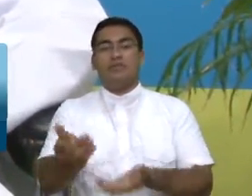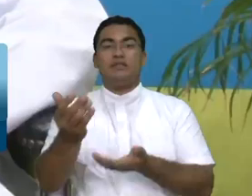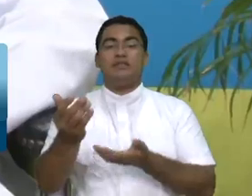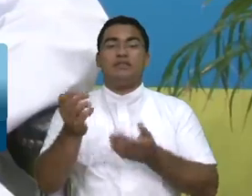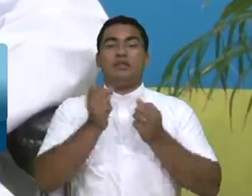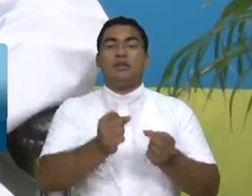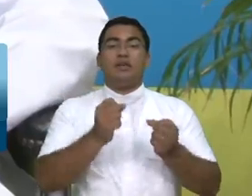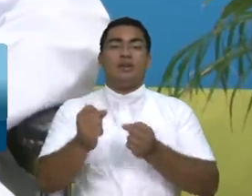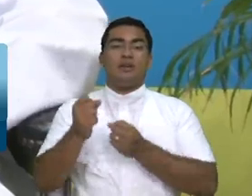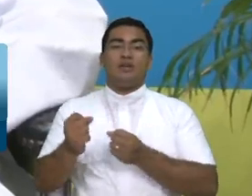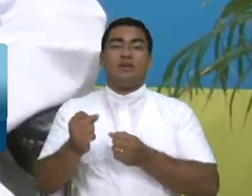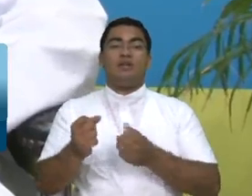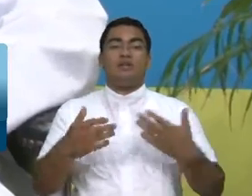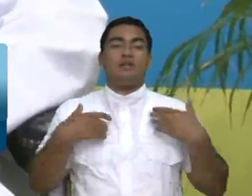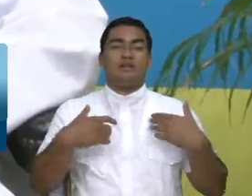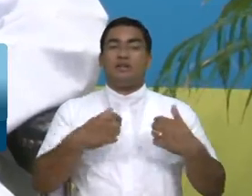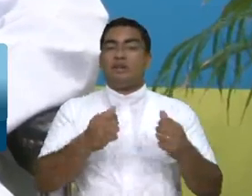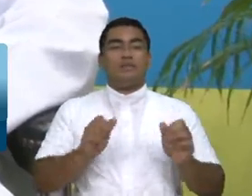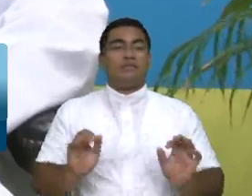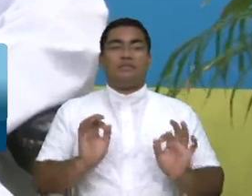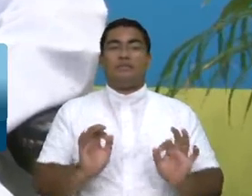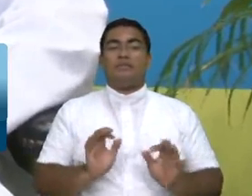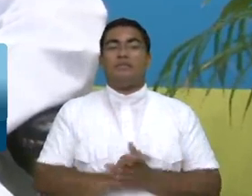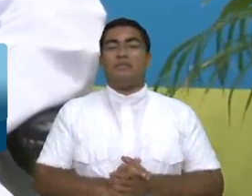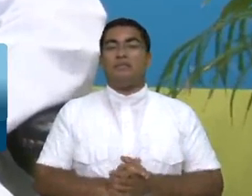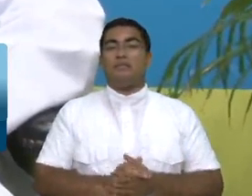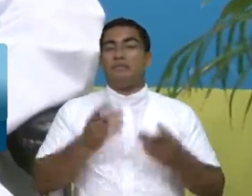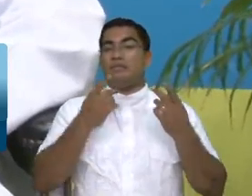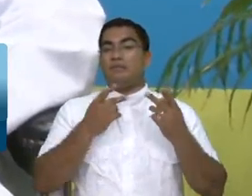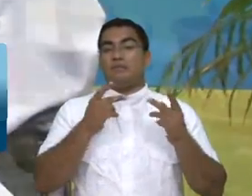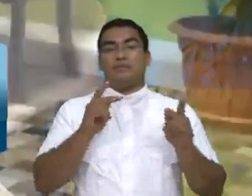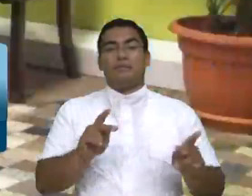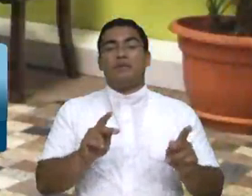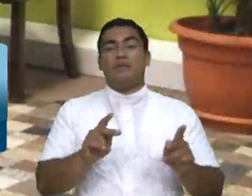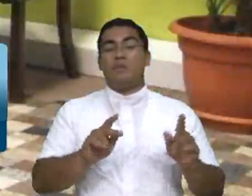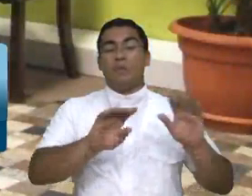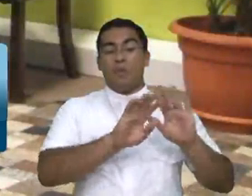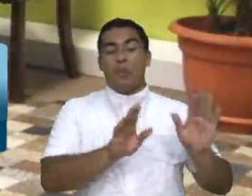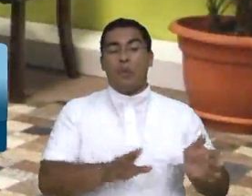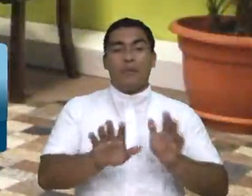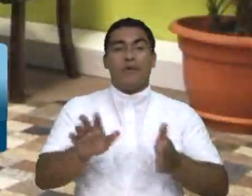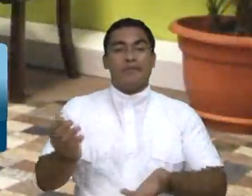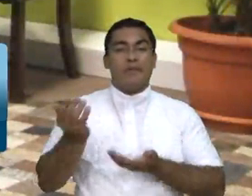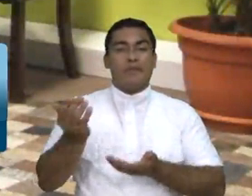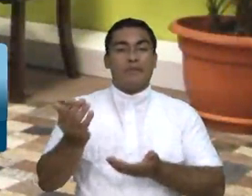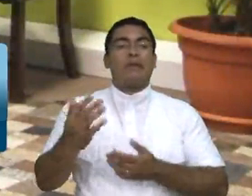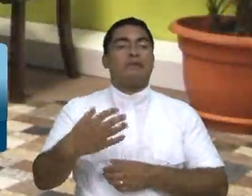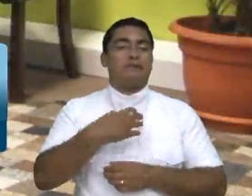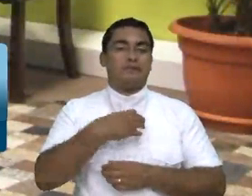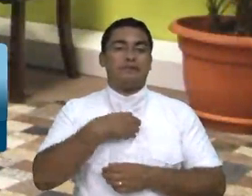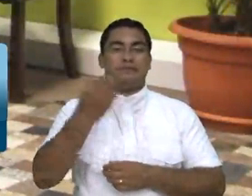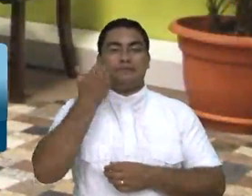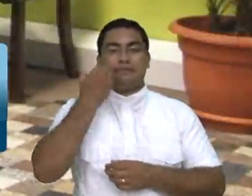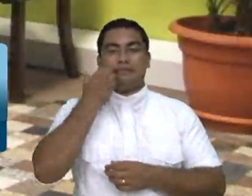varones hijos de hemofílicos son sanos, totalmente sanos. Pero todas las mujeres hijas de hemofílicos son portadoras, porque